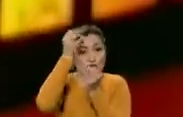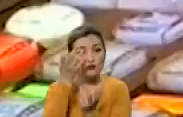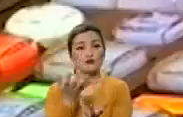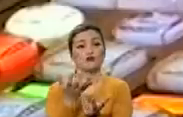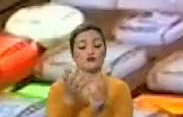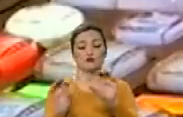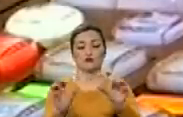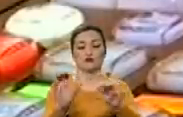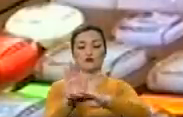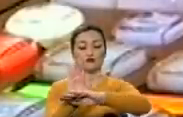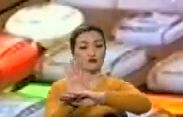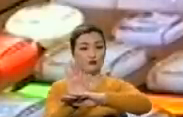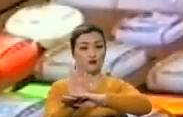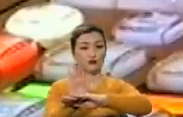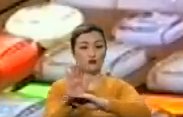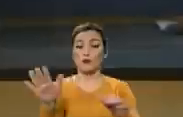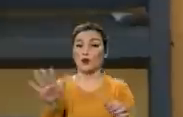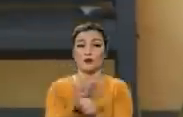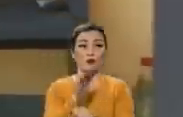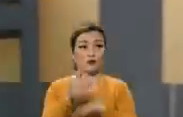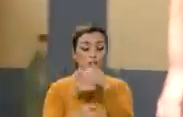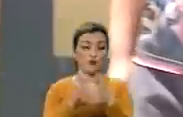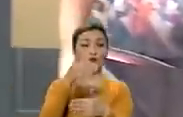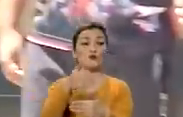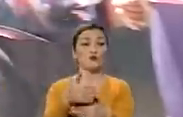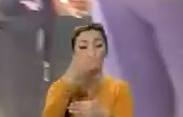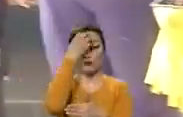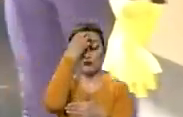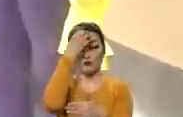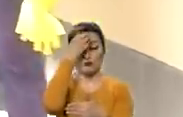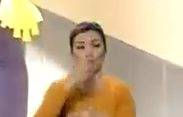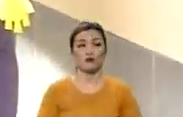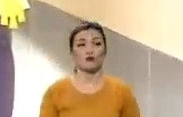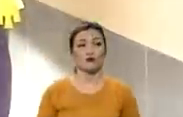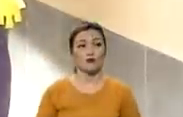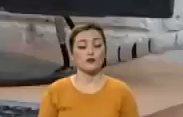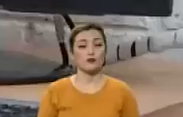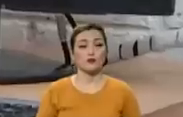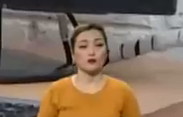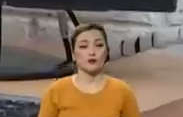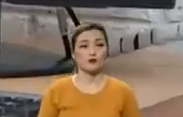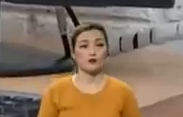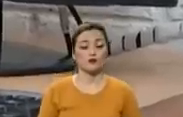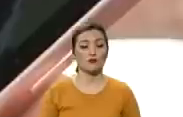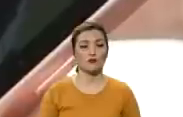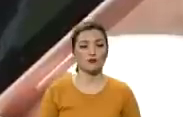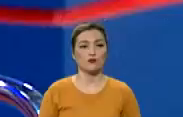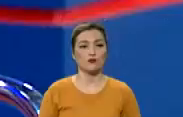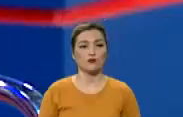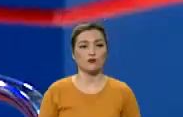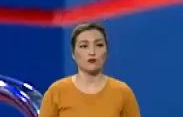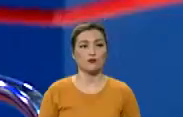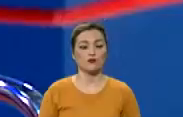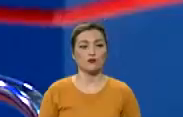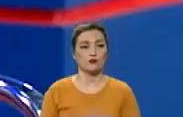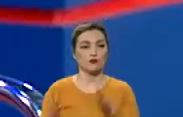de la radio y la televisión se busca completar este proceso de educación no presencial. Helen Quiñones, 24 horas.